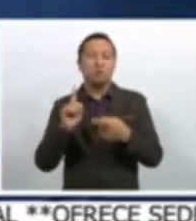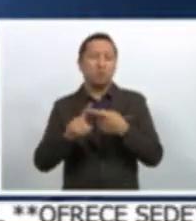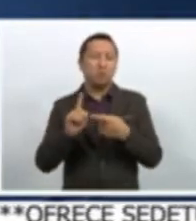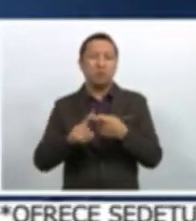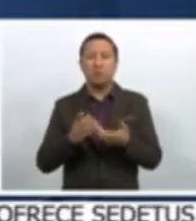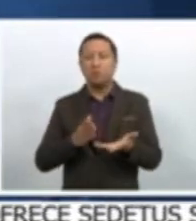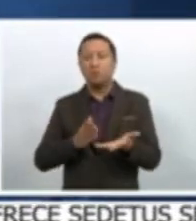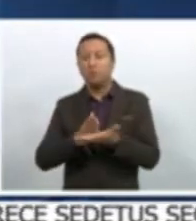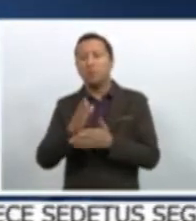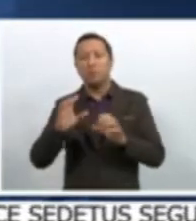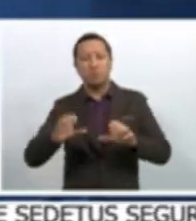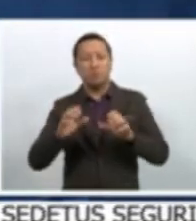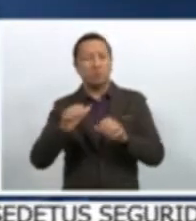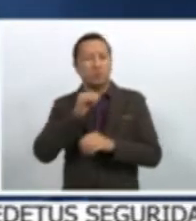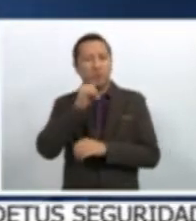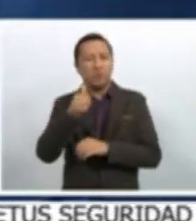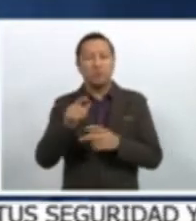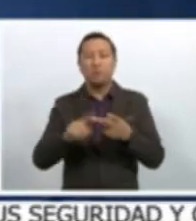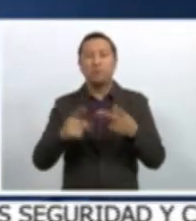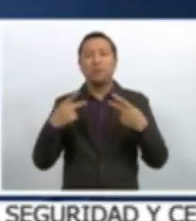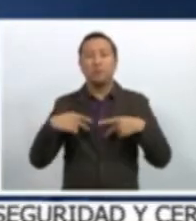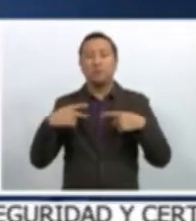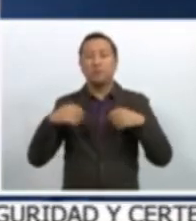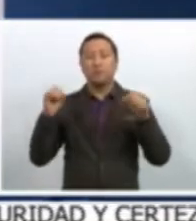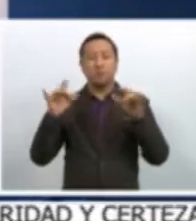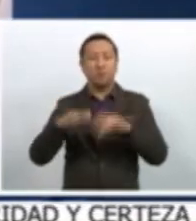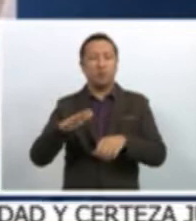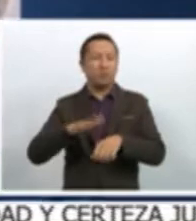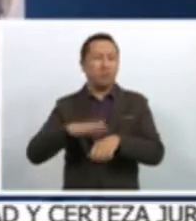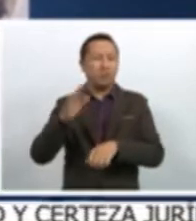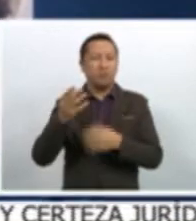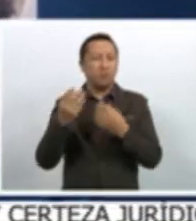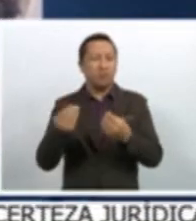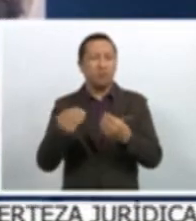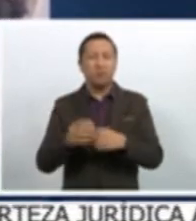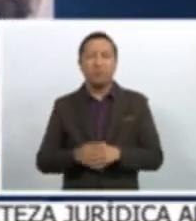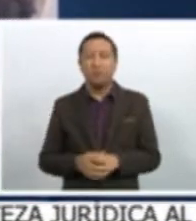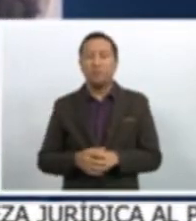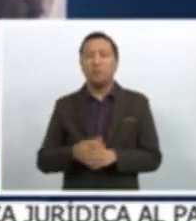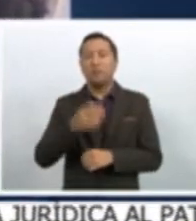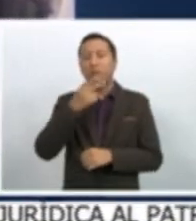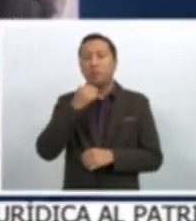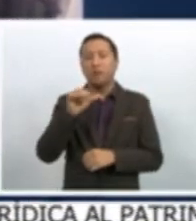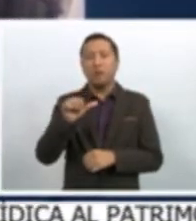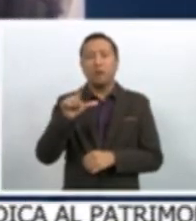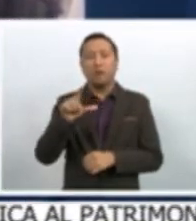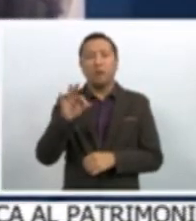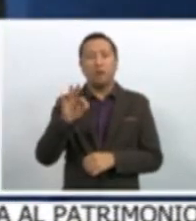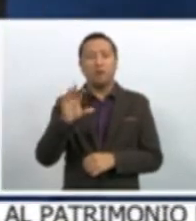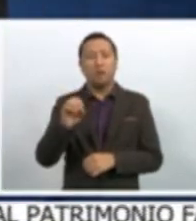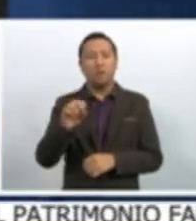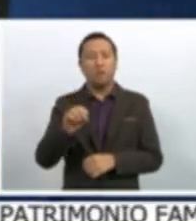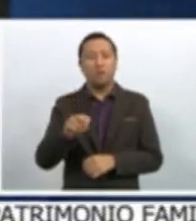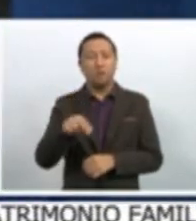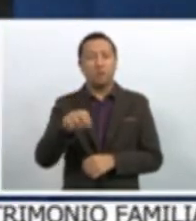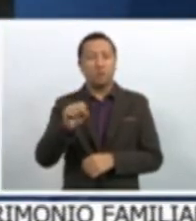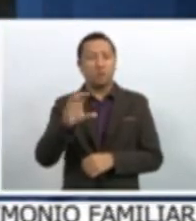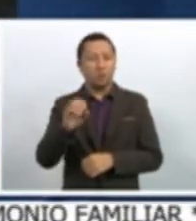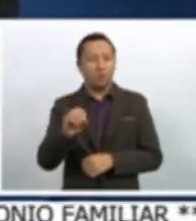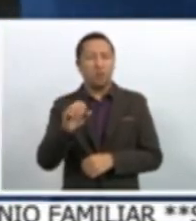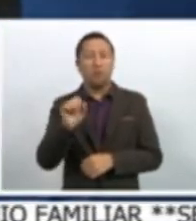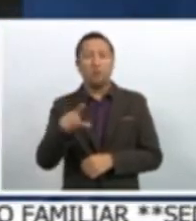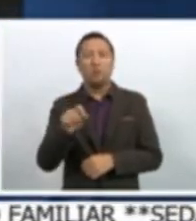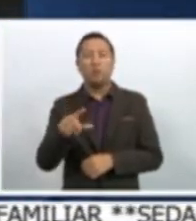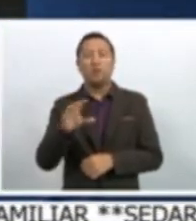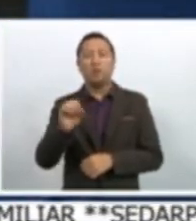accesos, número de límite de personas, entre otros. Así lo refirió Alfonso Basto Flores, encargado de la Comisión Federal para la Protección contra Riesgos